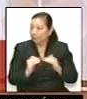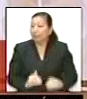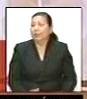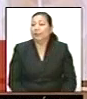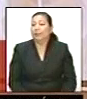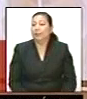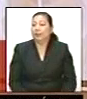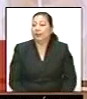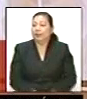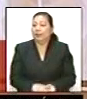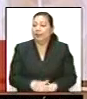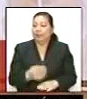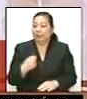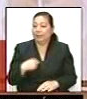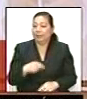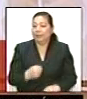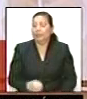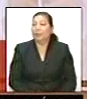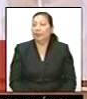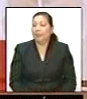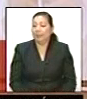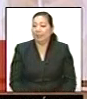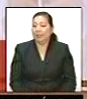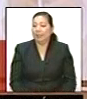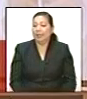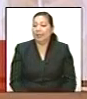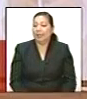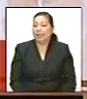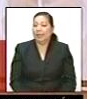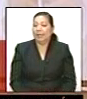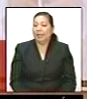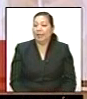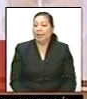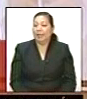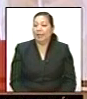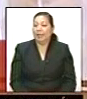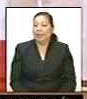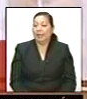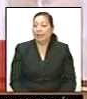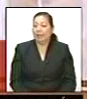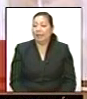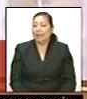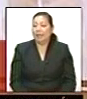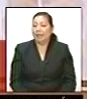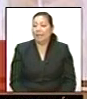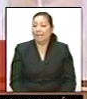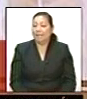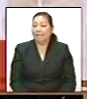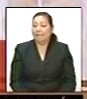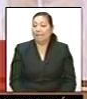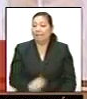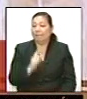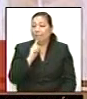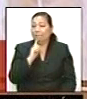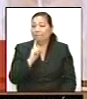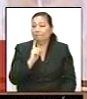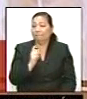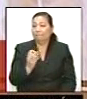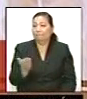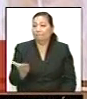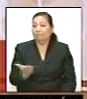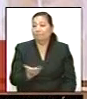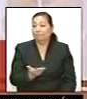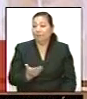viene tratando en otros foros. En relación a sus preguntas o a sus